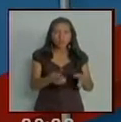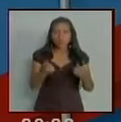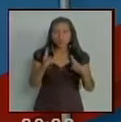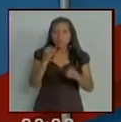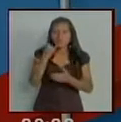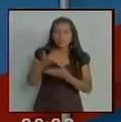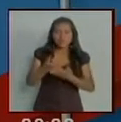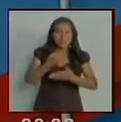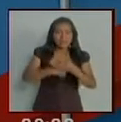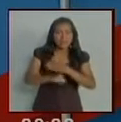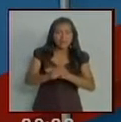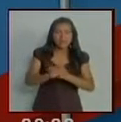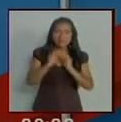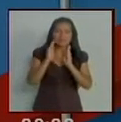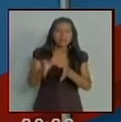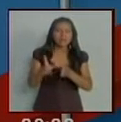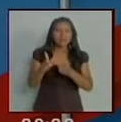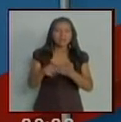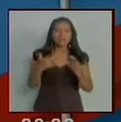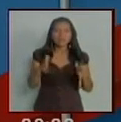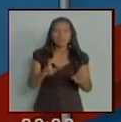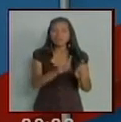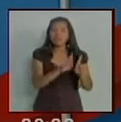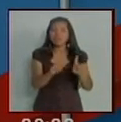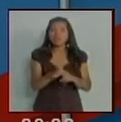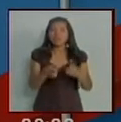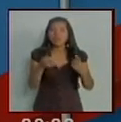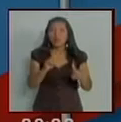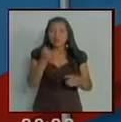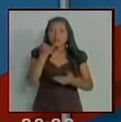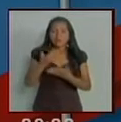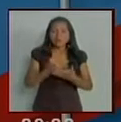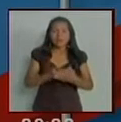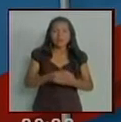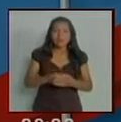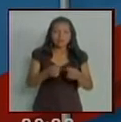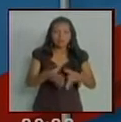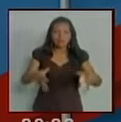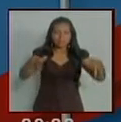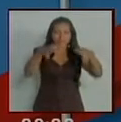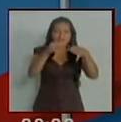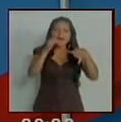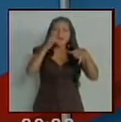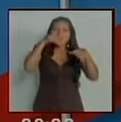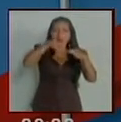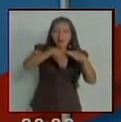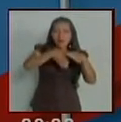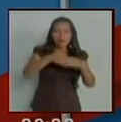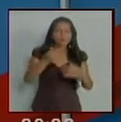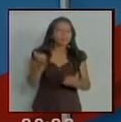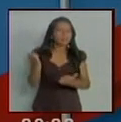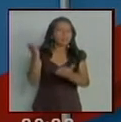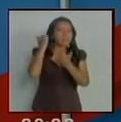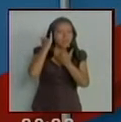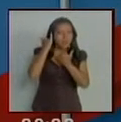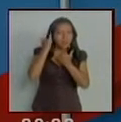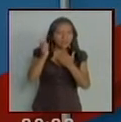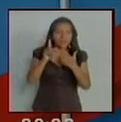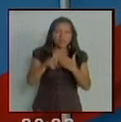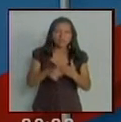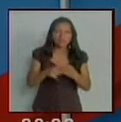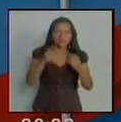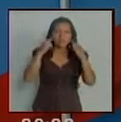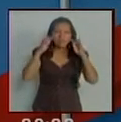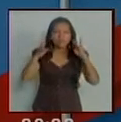de que nace el bebé, que puede hacer que se quede el líquido amniótico en la caja timpánica y que cuando tenga alguna infección, ese tímpano reviente y luego no